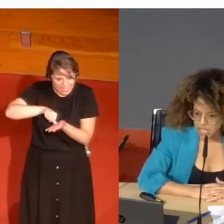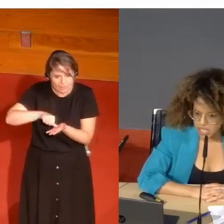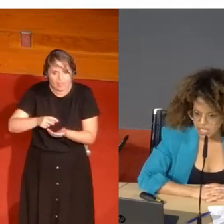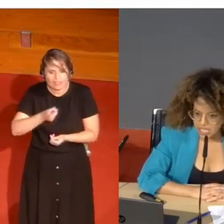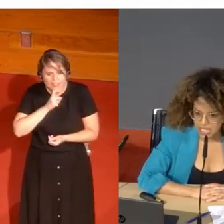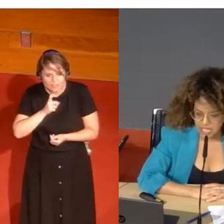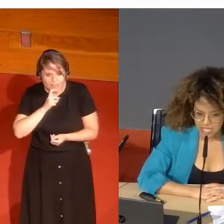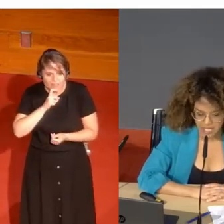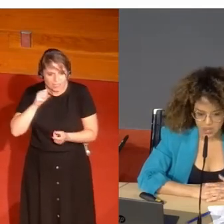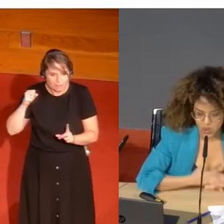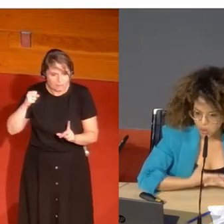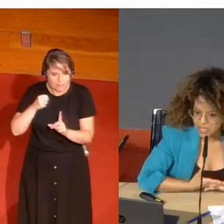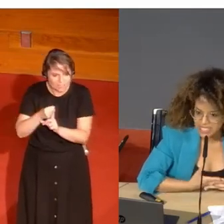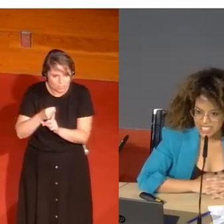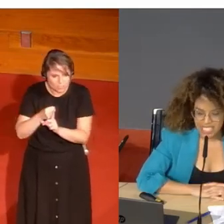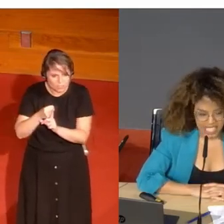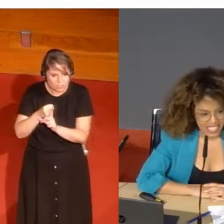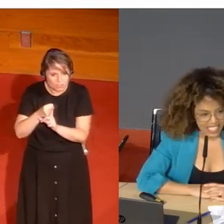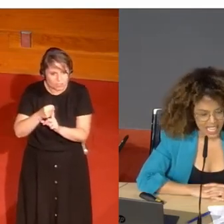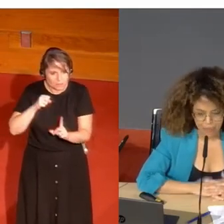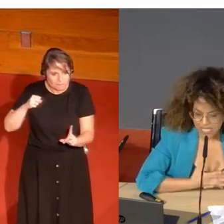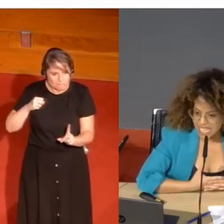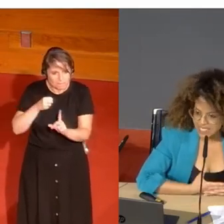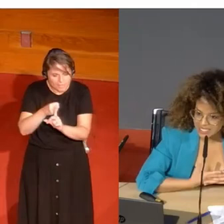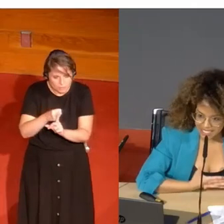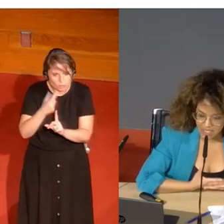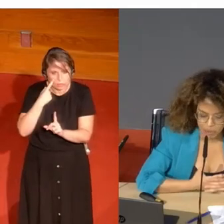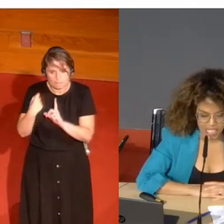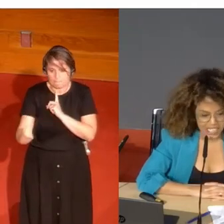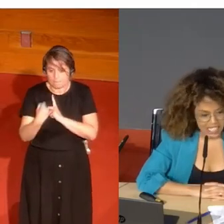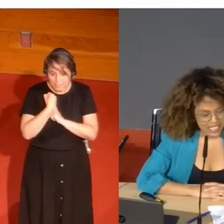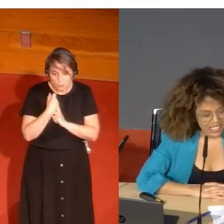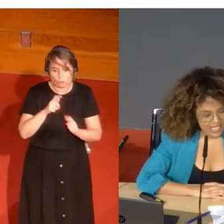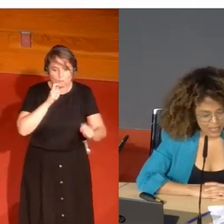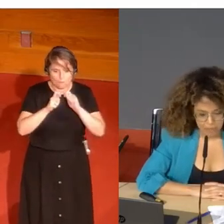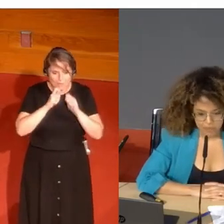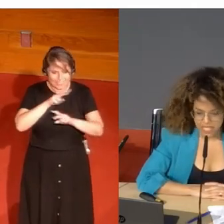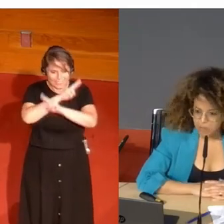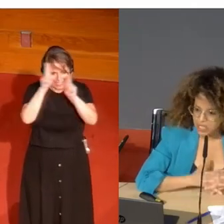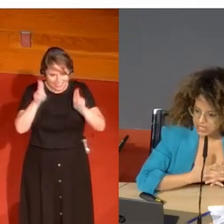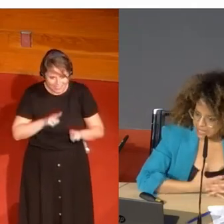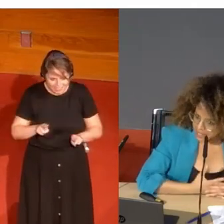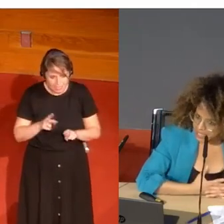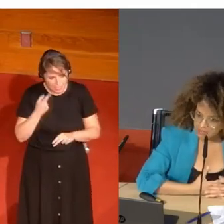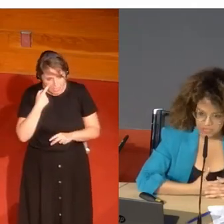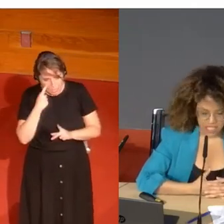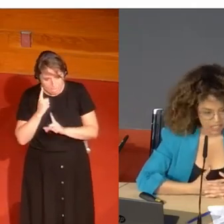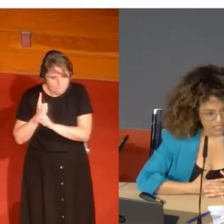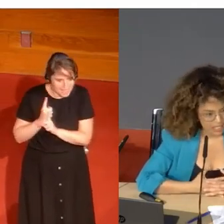la presión a la que a la que nos someten a la prensa internacional e de